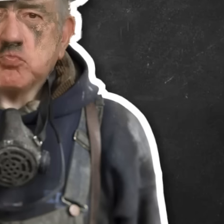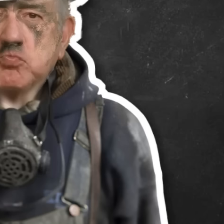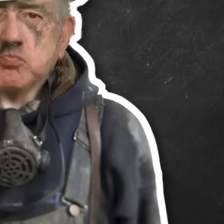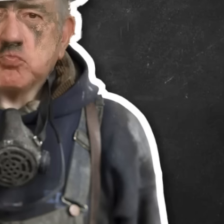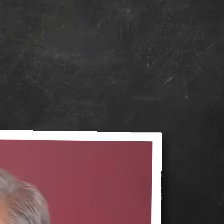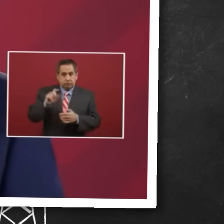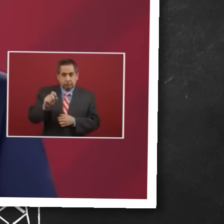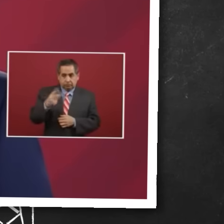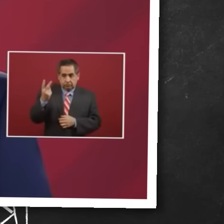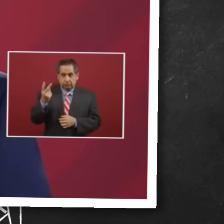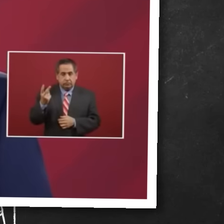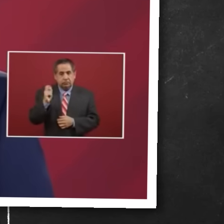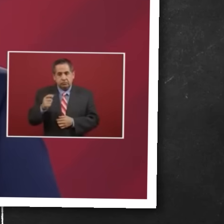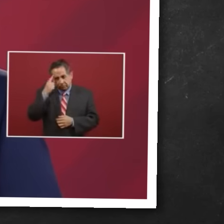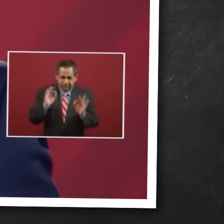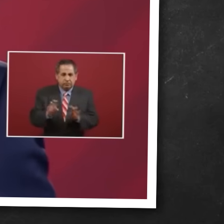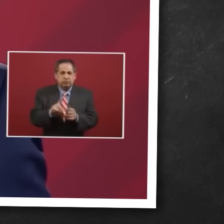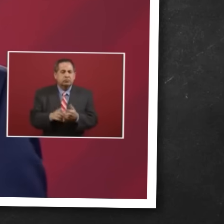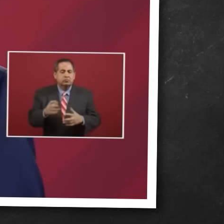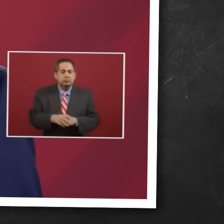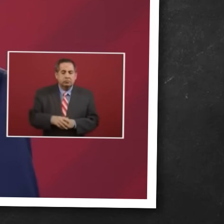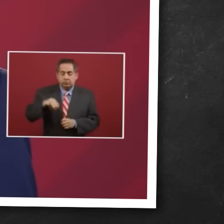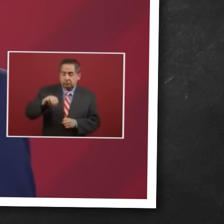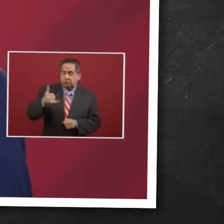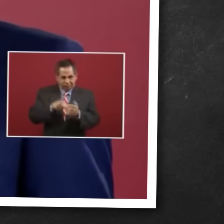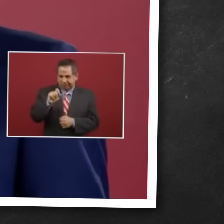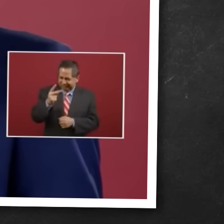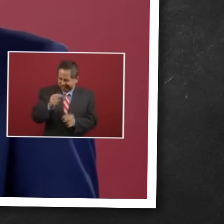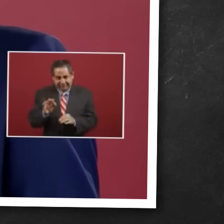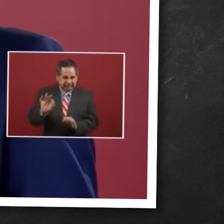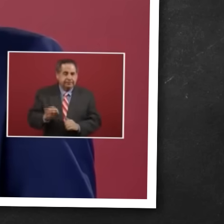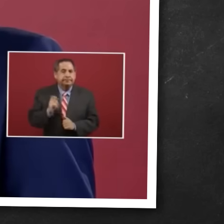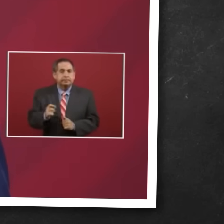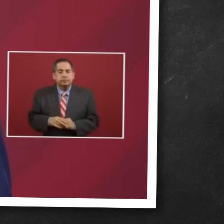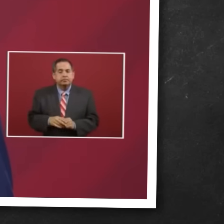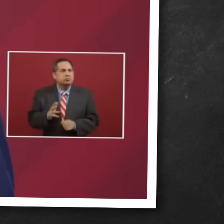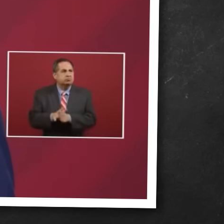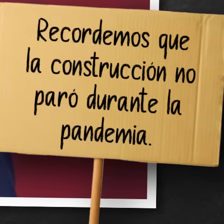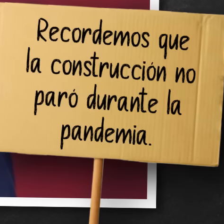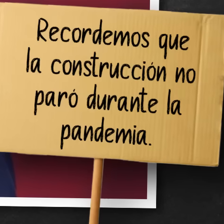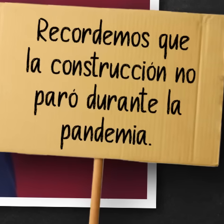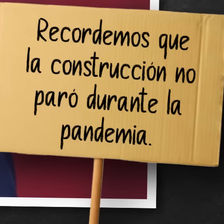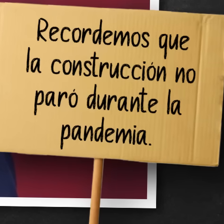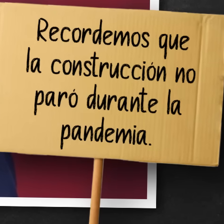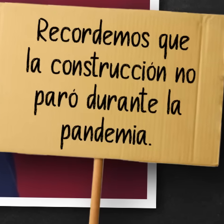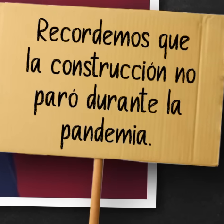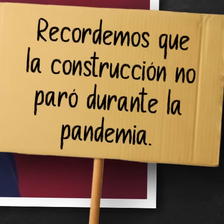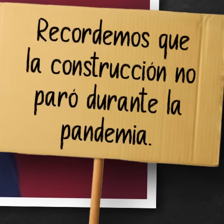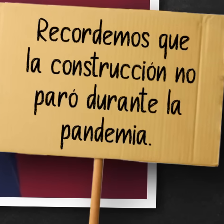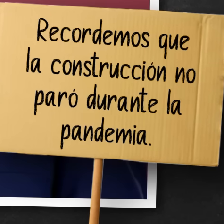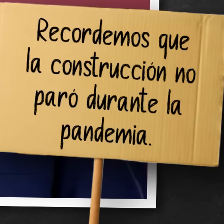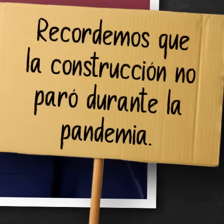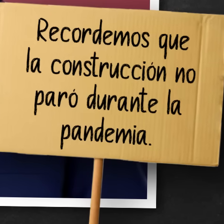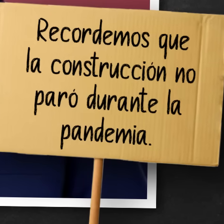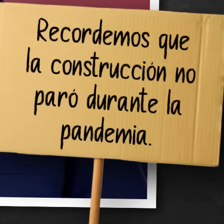de Dos Bocas para 2022. Para ser exactos, mayo 2022 vamos a tener ya autosuficiencia en producción de gasolinas. Es